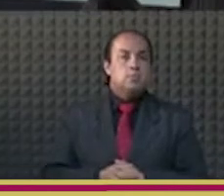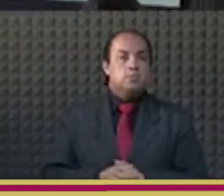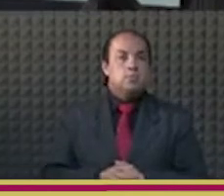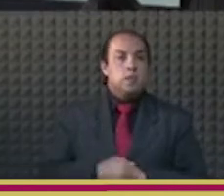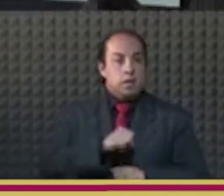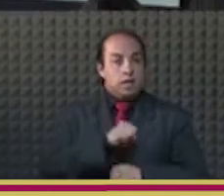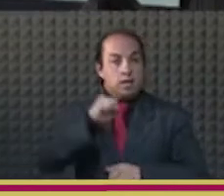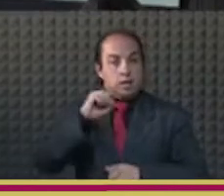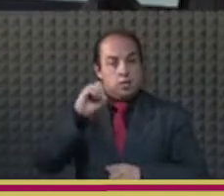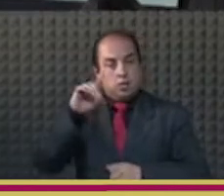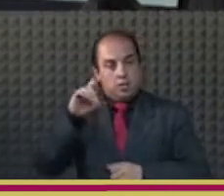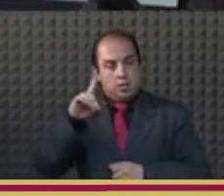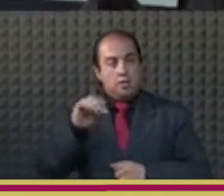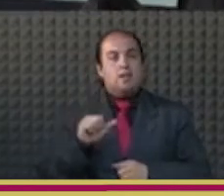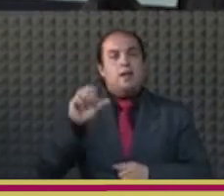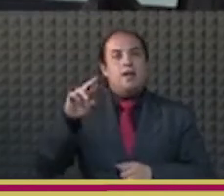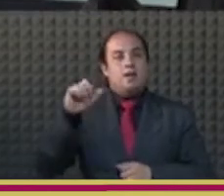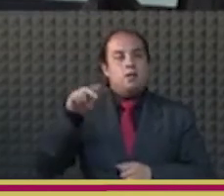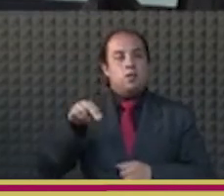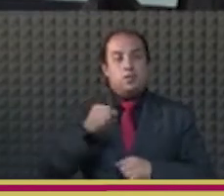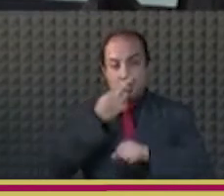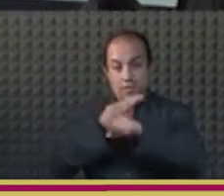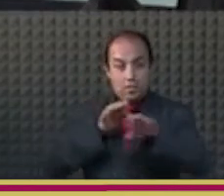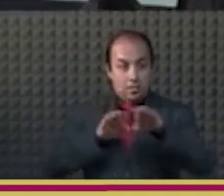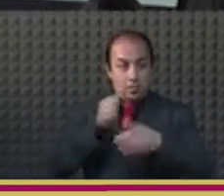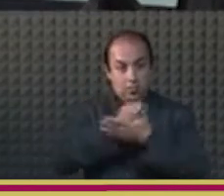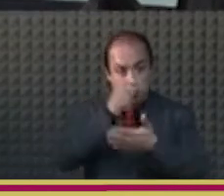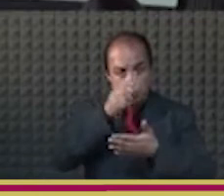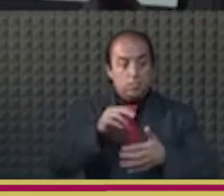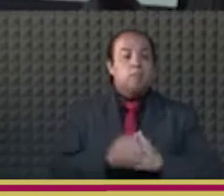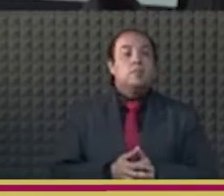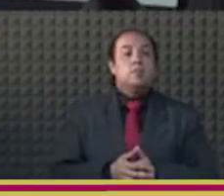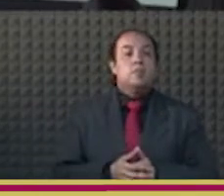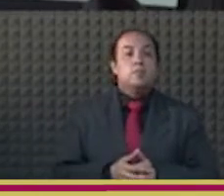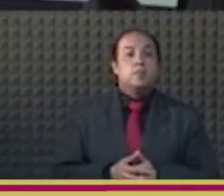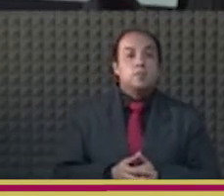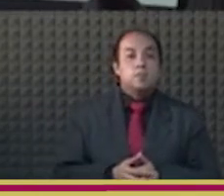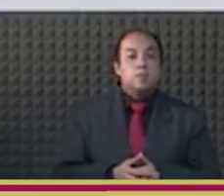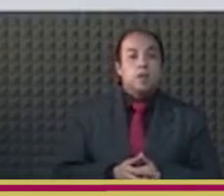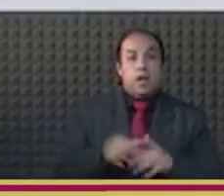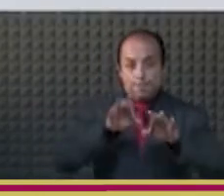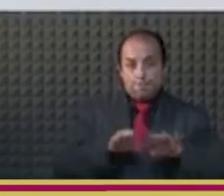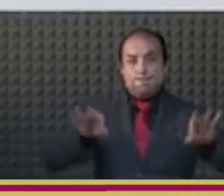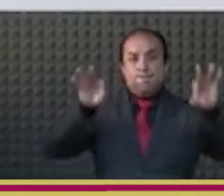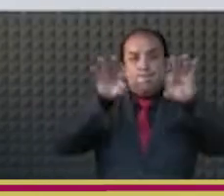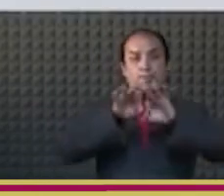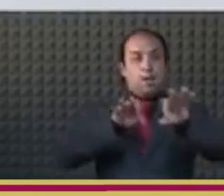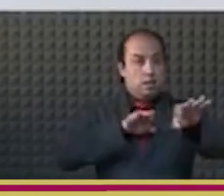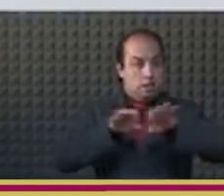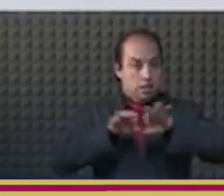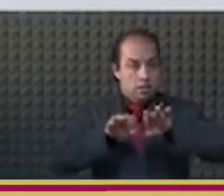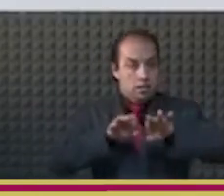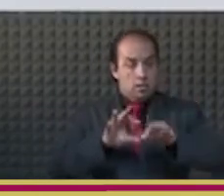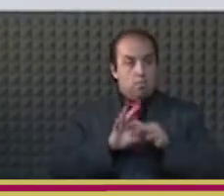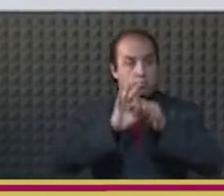a Soledad Aragón, secretaria de Trabajo de la Ciudad de México, porque es fundamental el que trabajemos